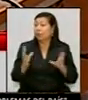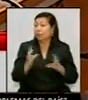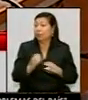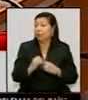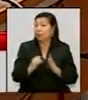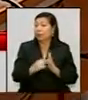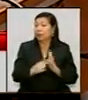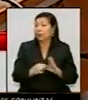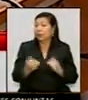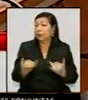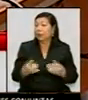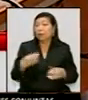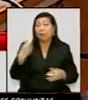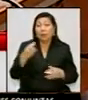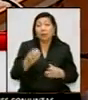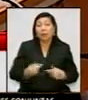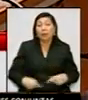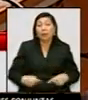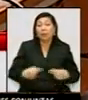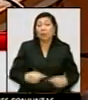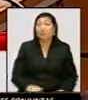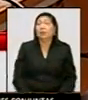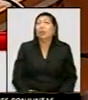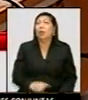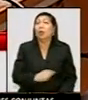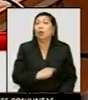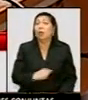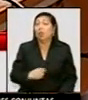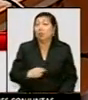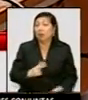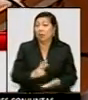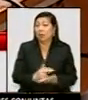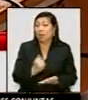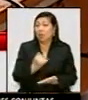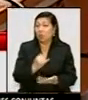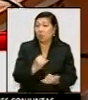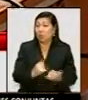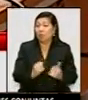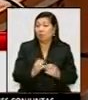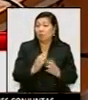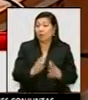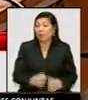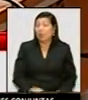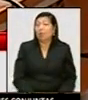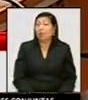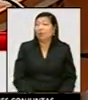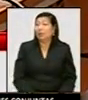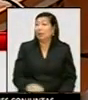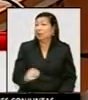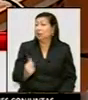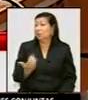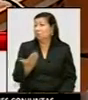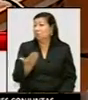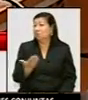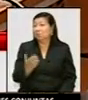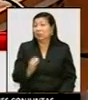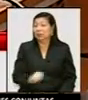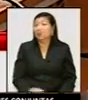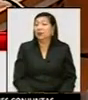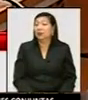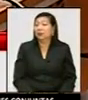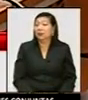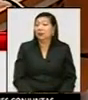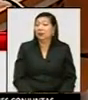que se pretende hacer en esta política de competitividad que el gobierno ha aprobado el último día del año. Casi, digamos, entre gallos y